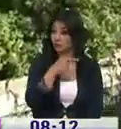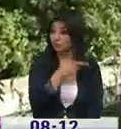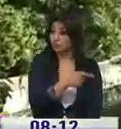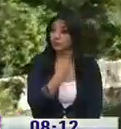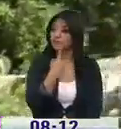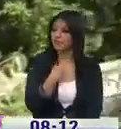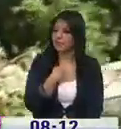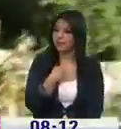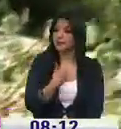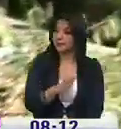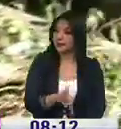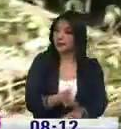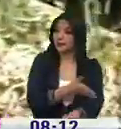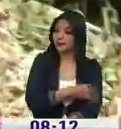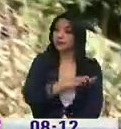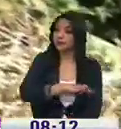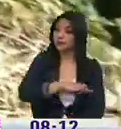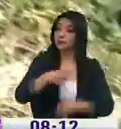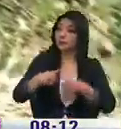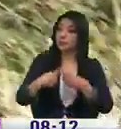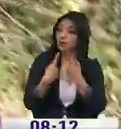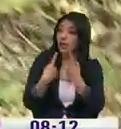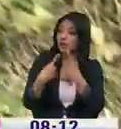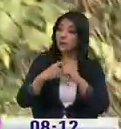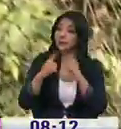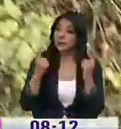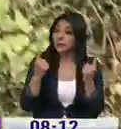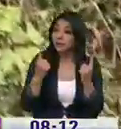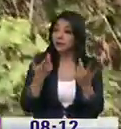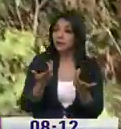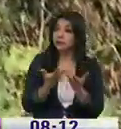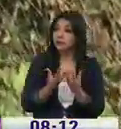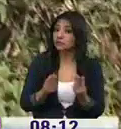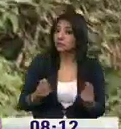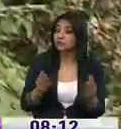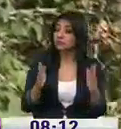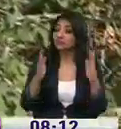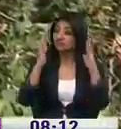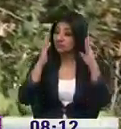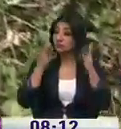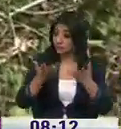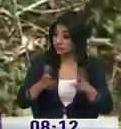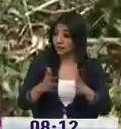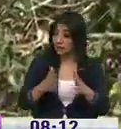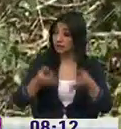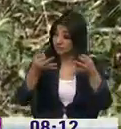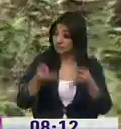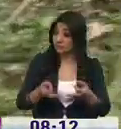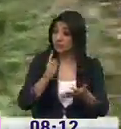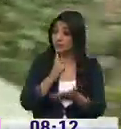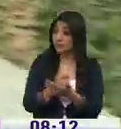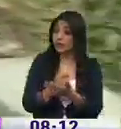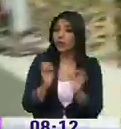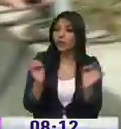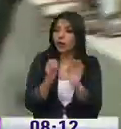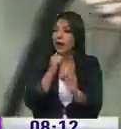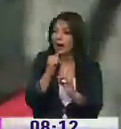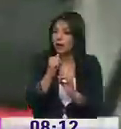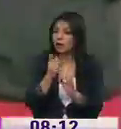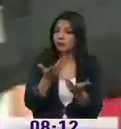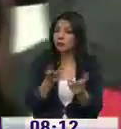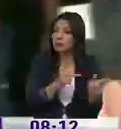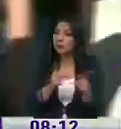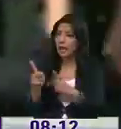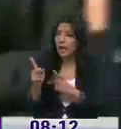que habían hablado con el municipio, pero sin embargo nunca hubo una solución formal y tampoco algo predeterminado para que